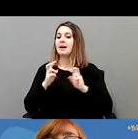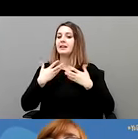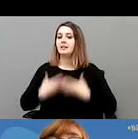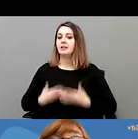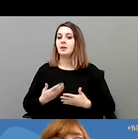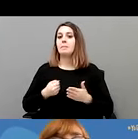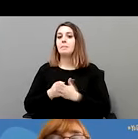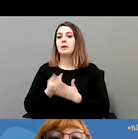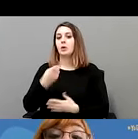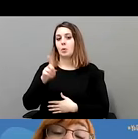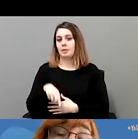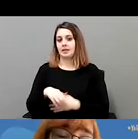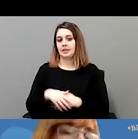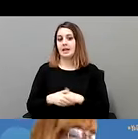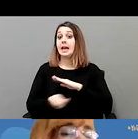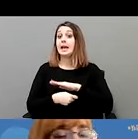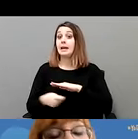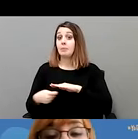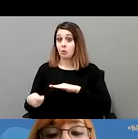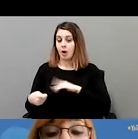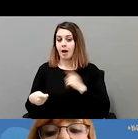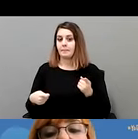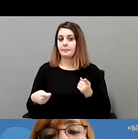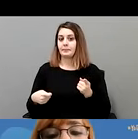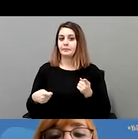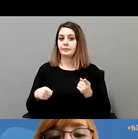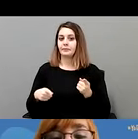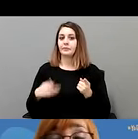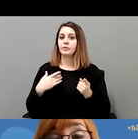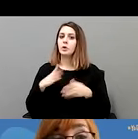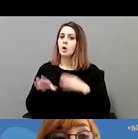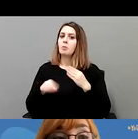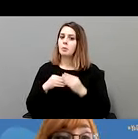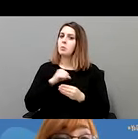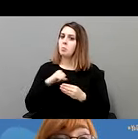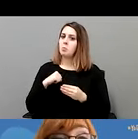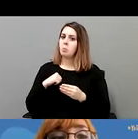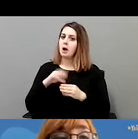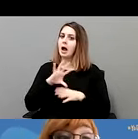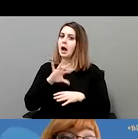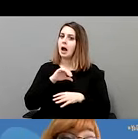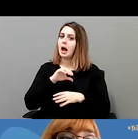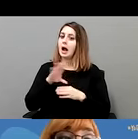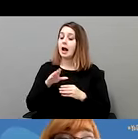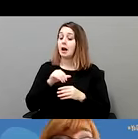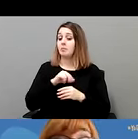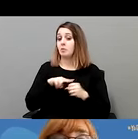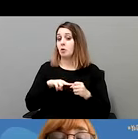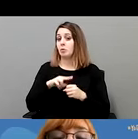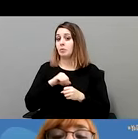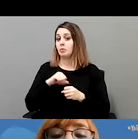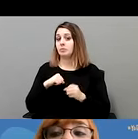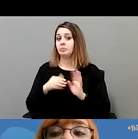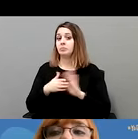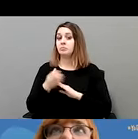mes. Guipúzcoa. Guipúzcoa tiene un buen complemento autonómico, tan bueno o incluso mejor que el de